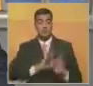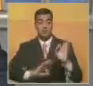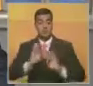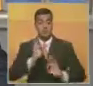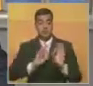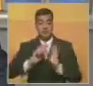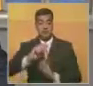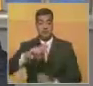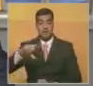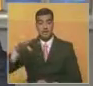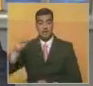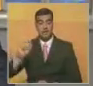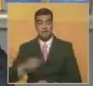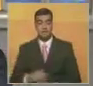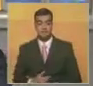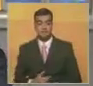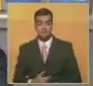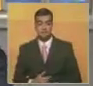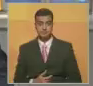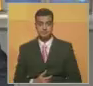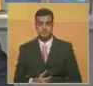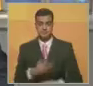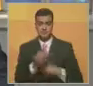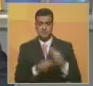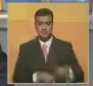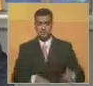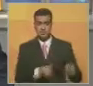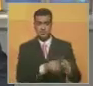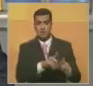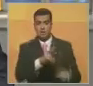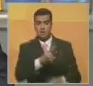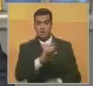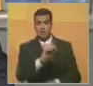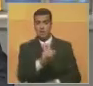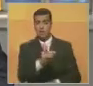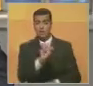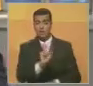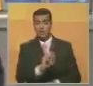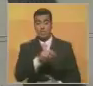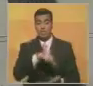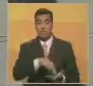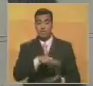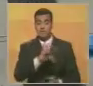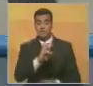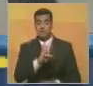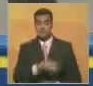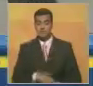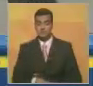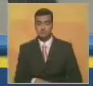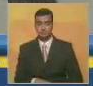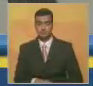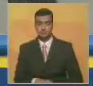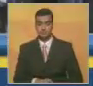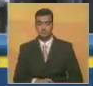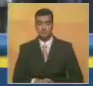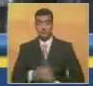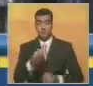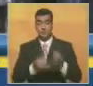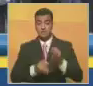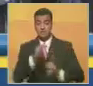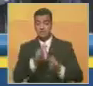italiana elena de col y el hecho ocurrió en los roques en el año 2006 en la audiencia preliminar los fiscales